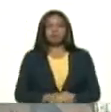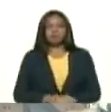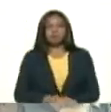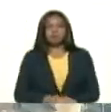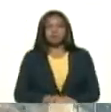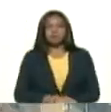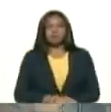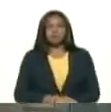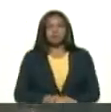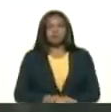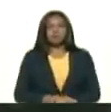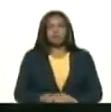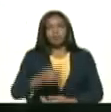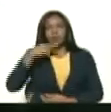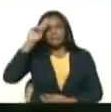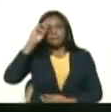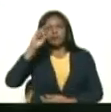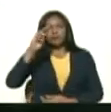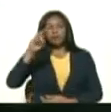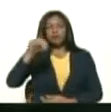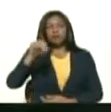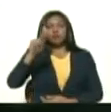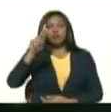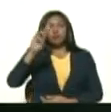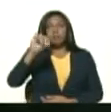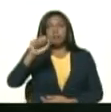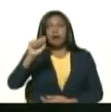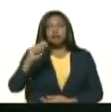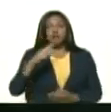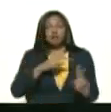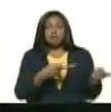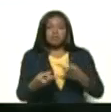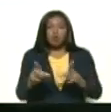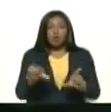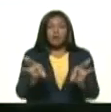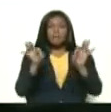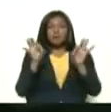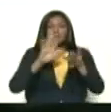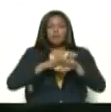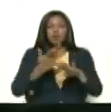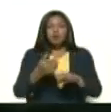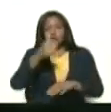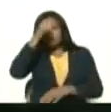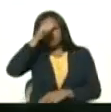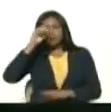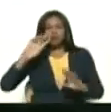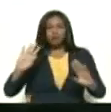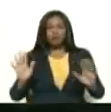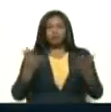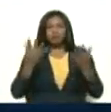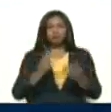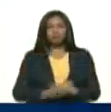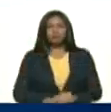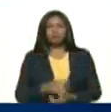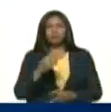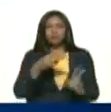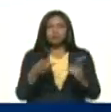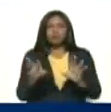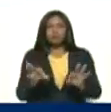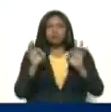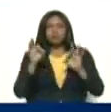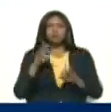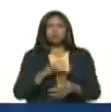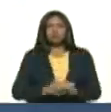Padre Nomás Molina, bienvenido, lo invité especialmente por ser hoy Domingo de Resurrección. Y también invité